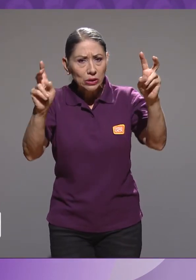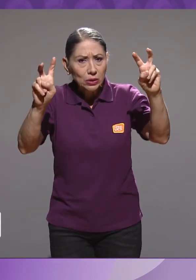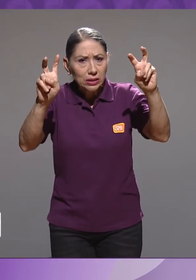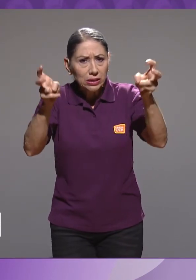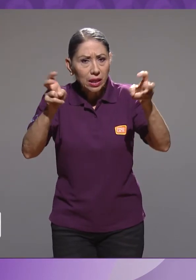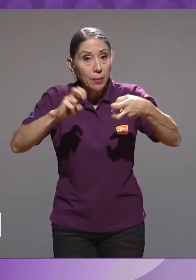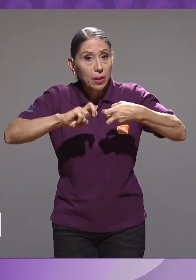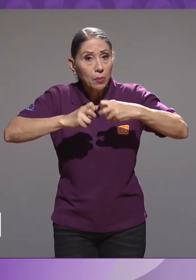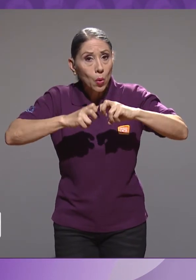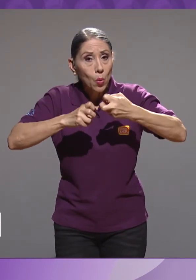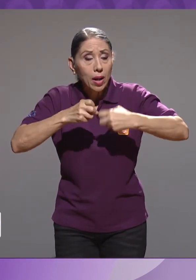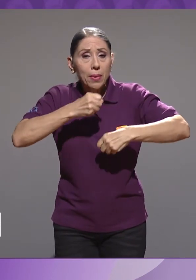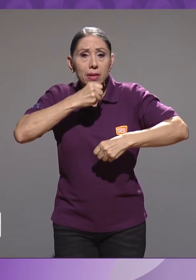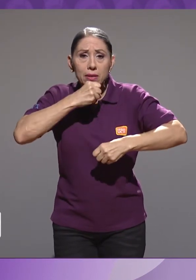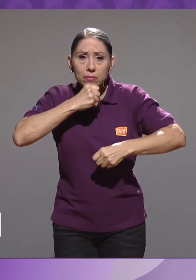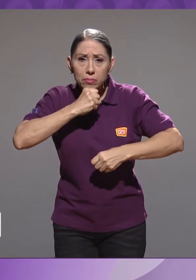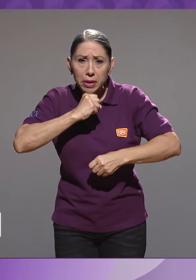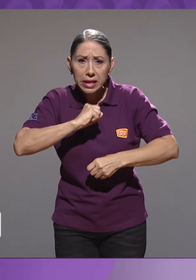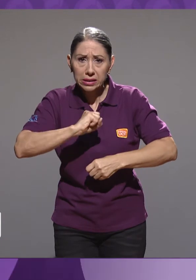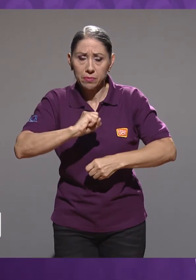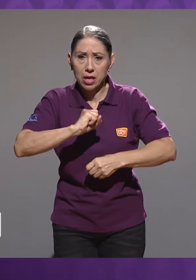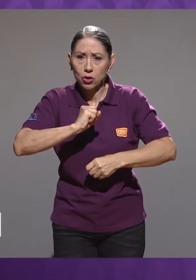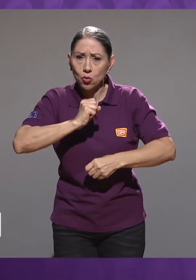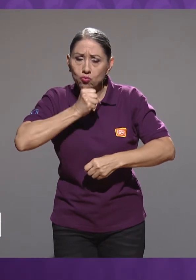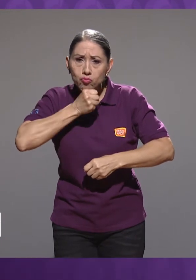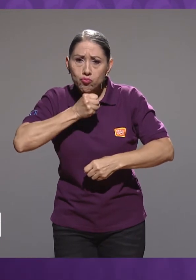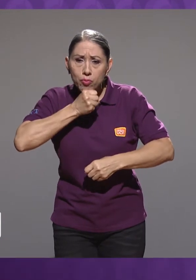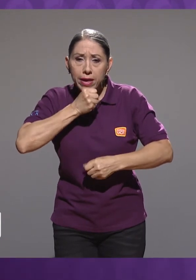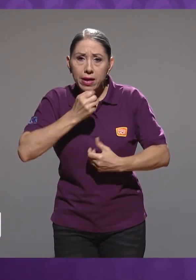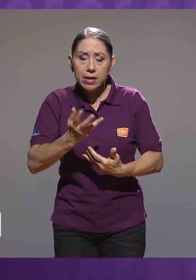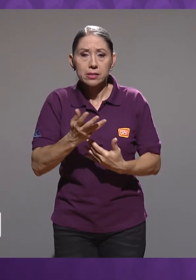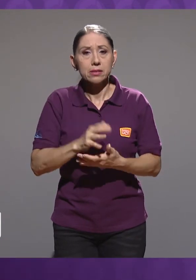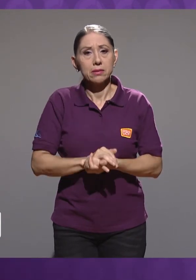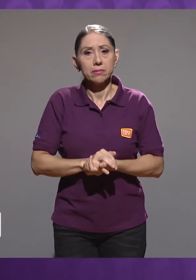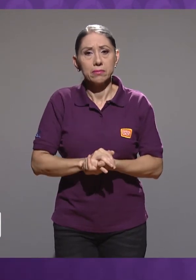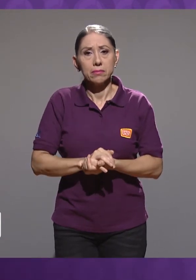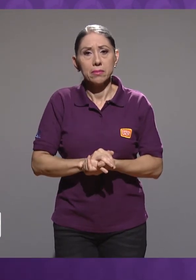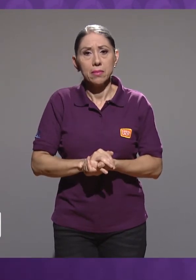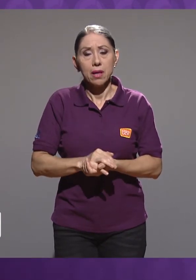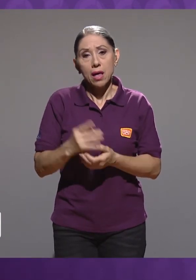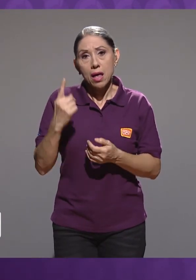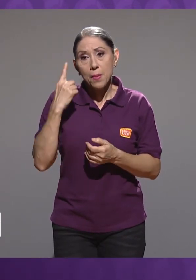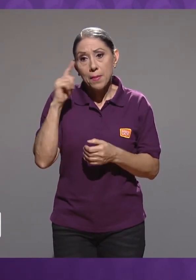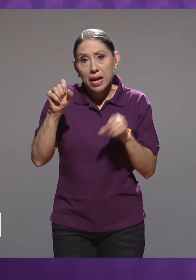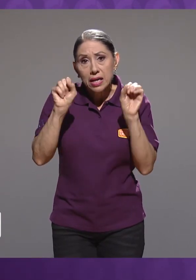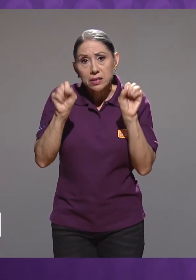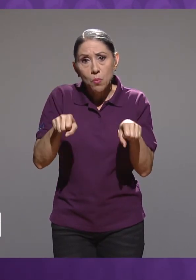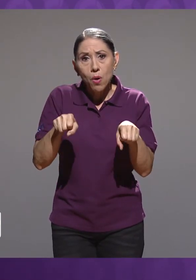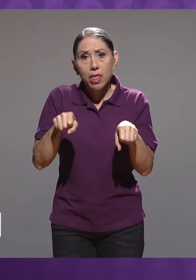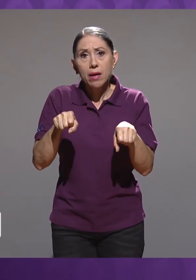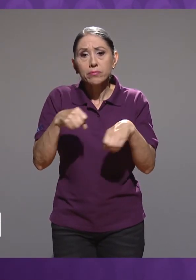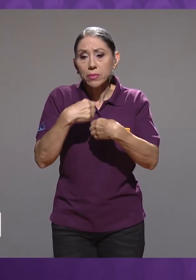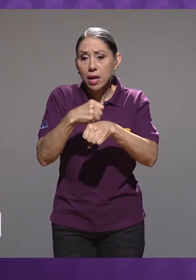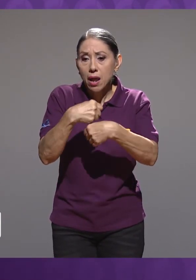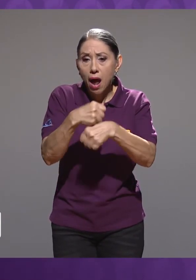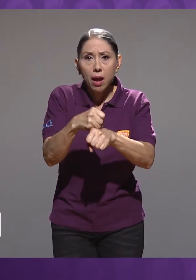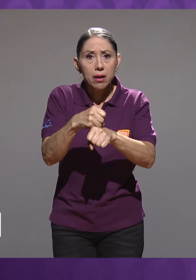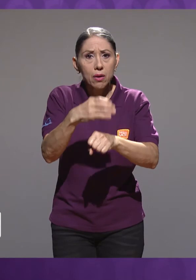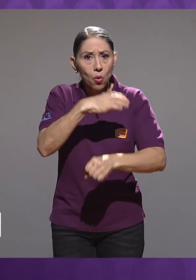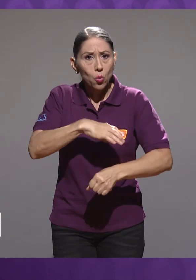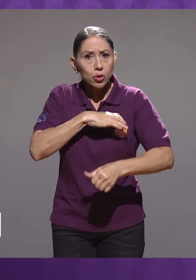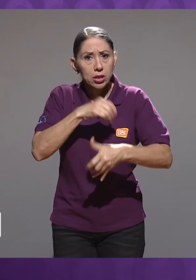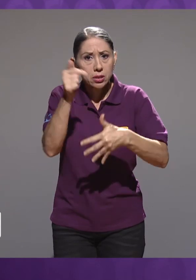al tema del problema del envejecimiento y la vejez, para que se puedan crear las